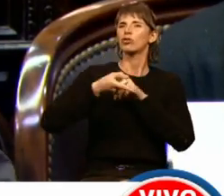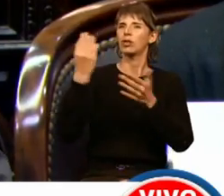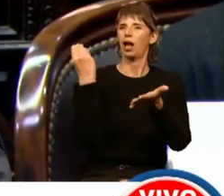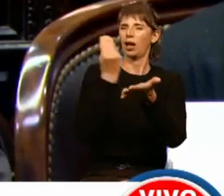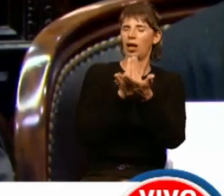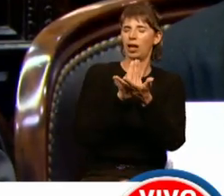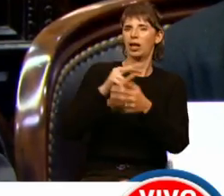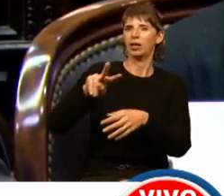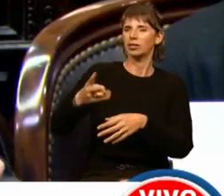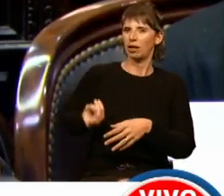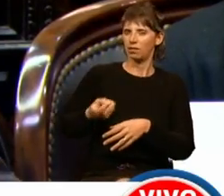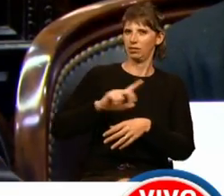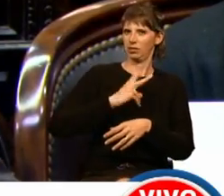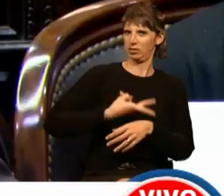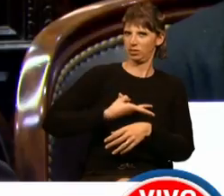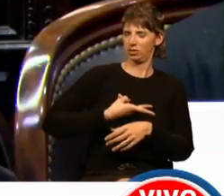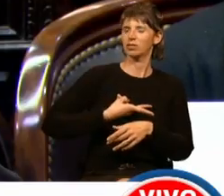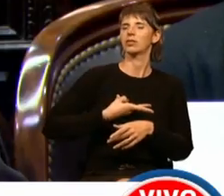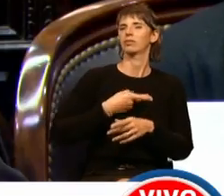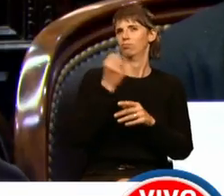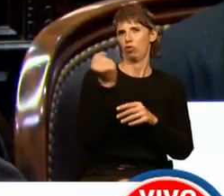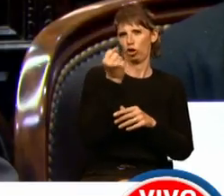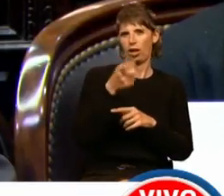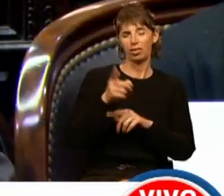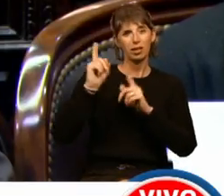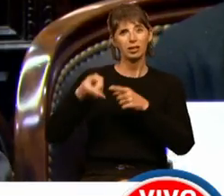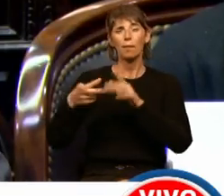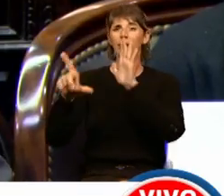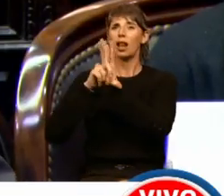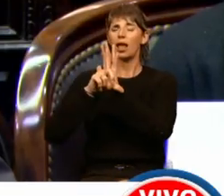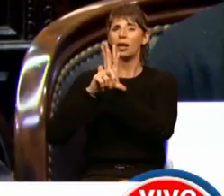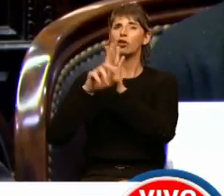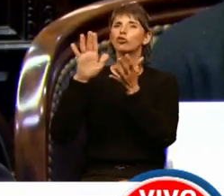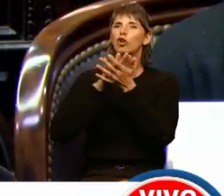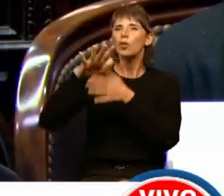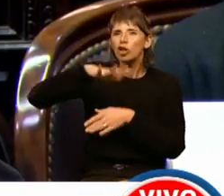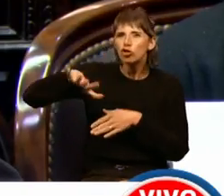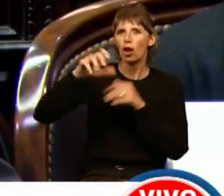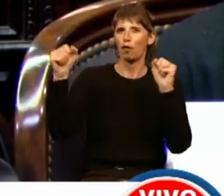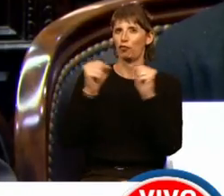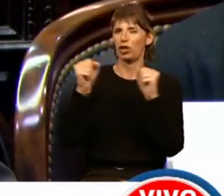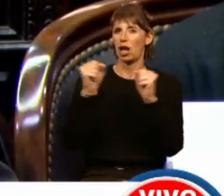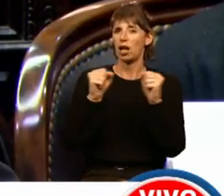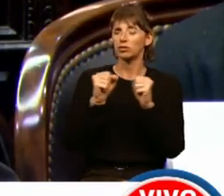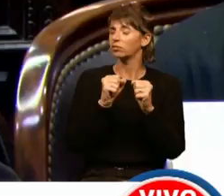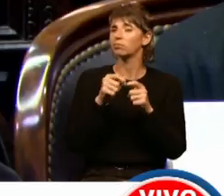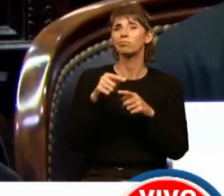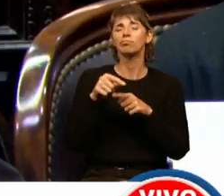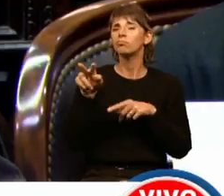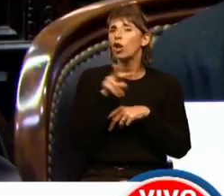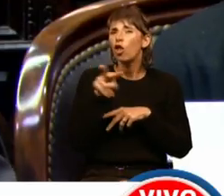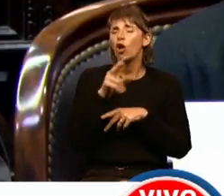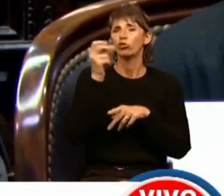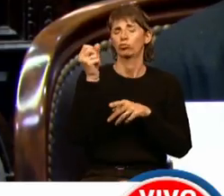trans la ley que estamos ahora discutiendo de la zona fría sin dudas proyectos que dan cuenta